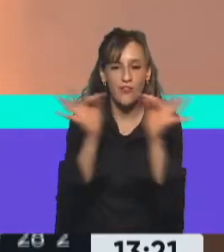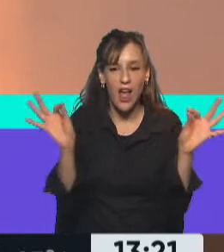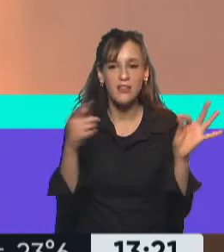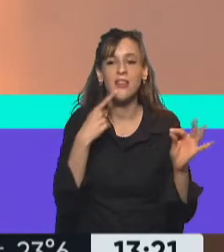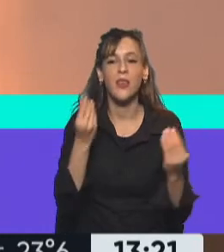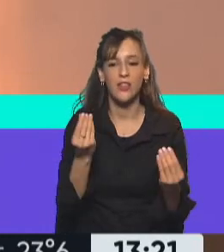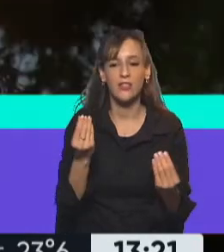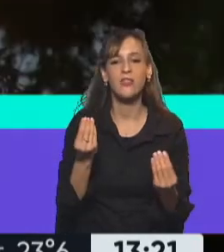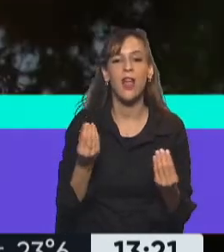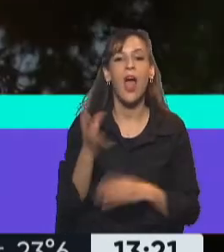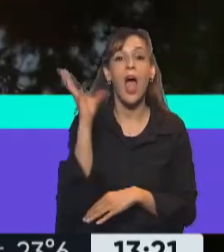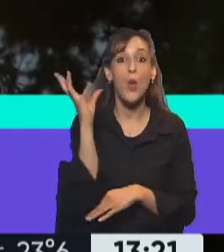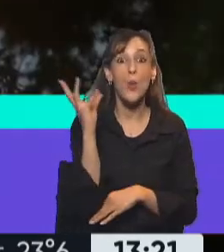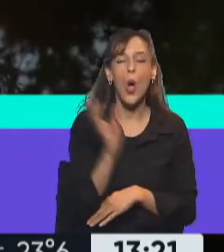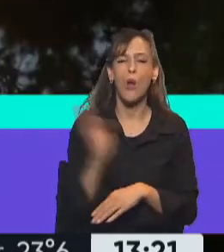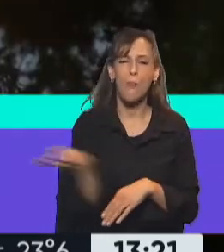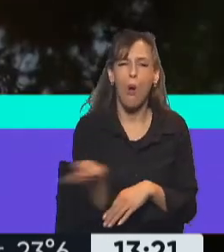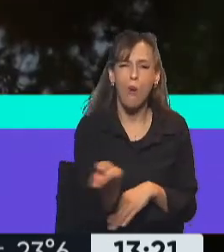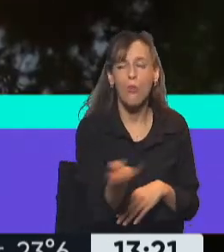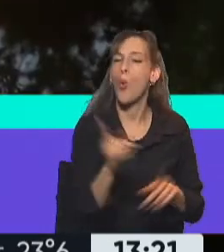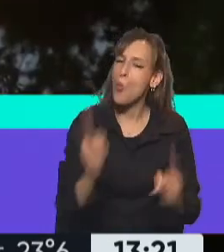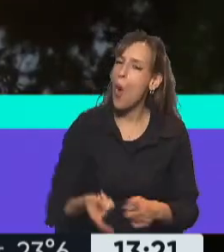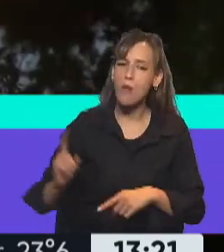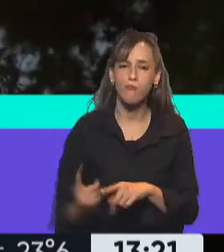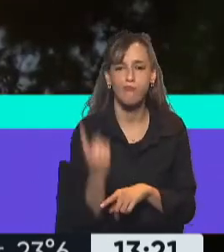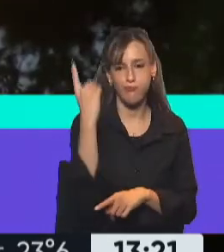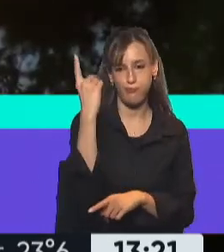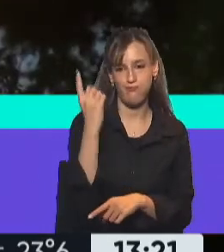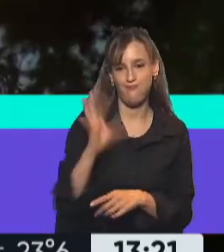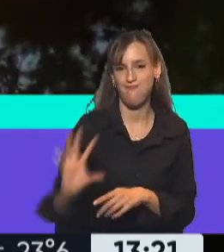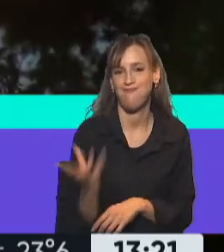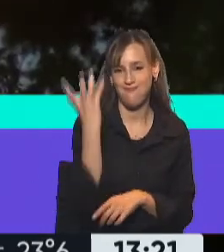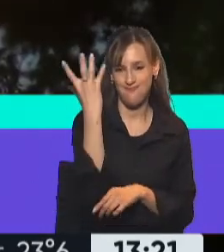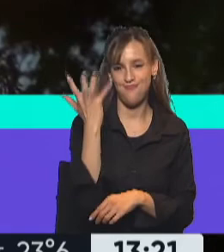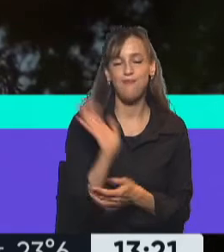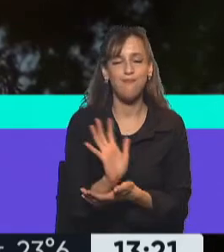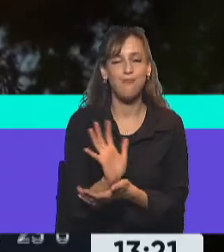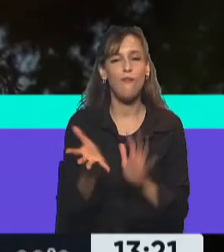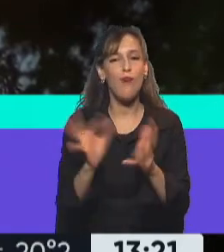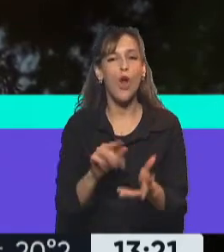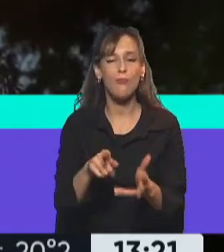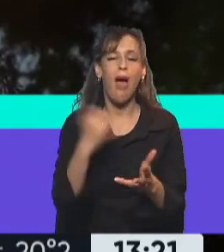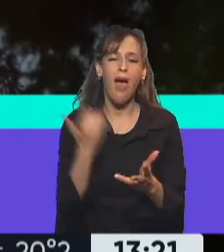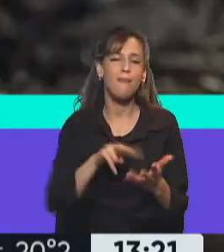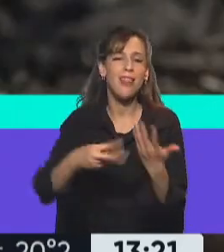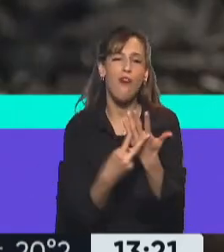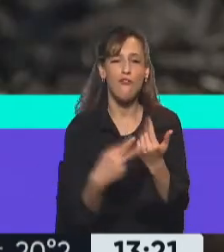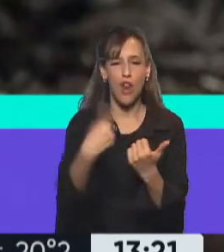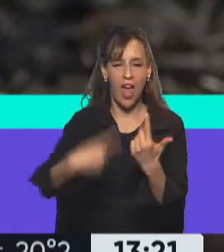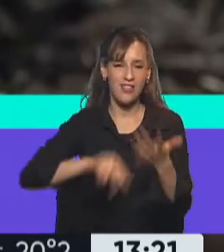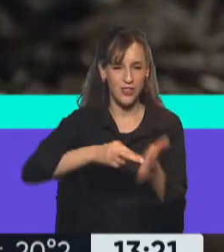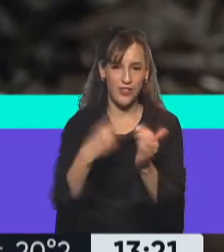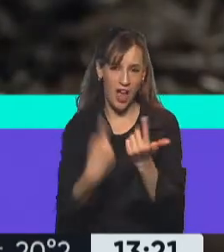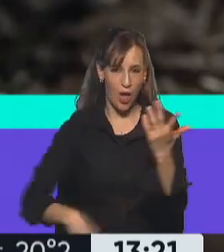cuanto más se corta, más crece, de alguna manera es algo que se puede interpretar de muchísimas maneras. Por ahí también